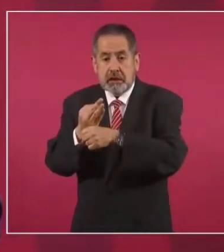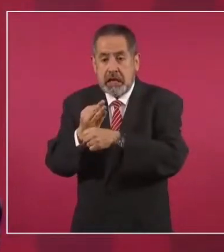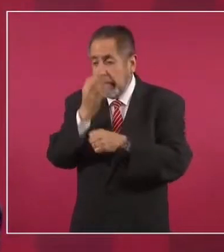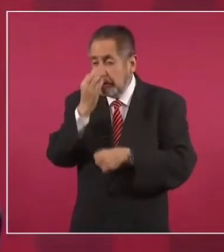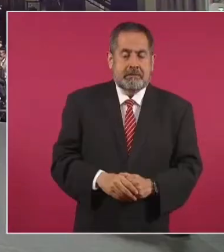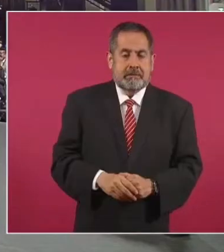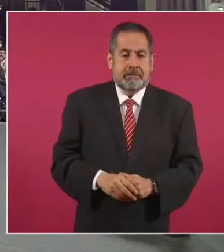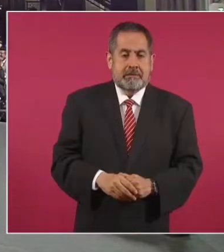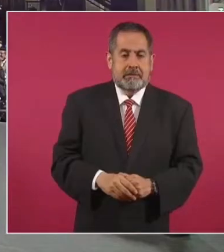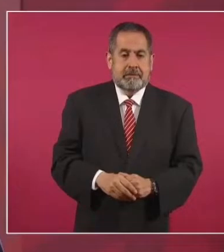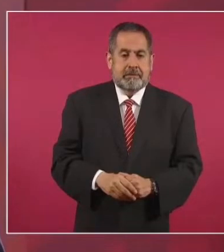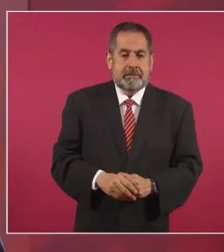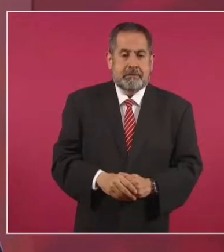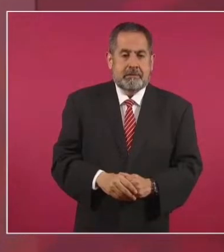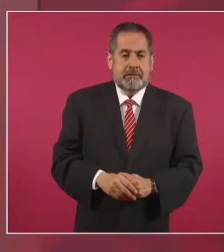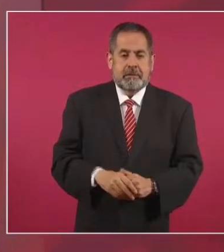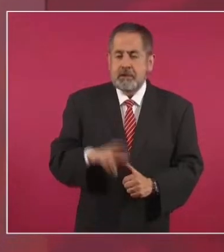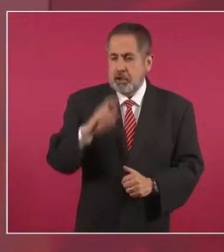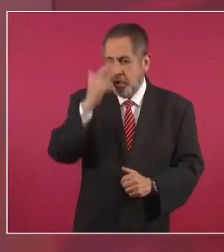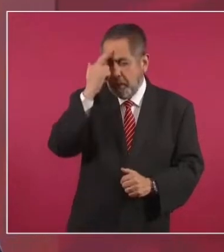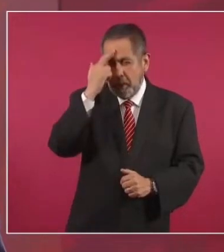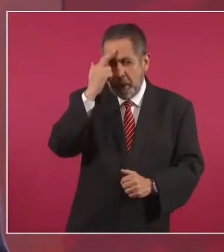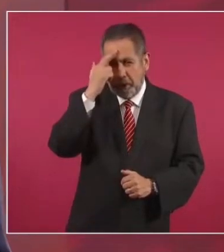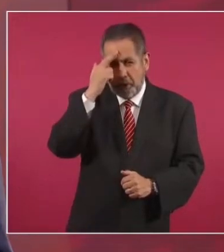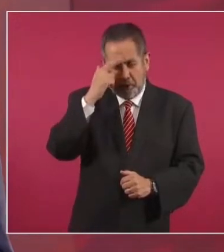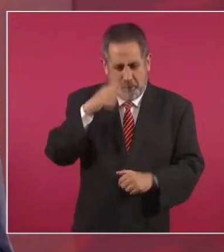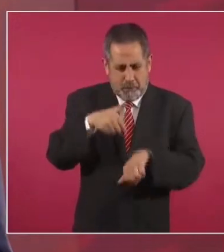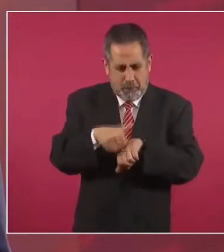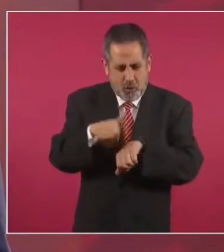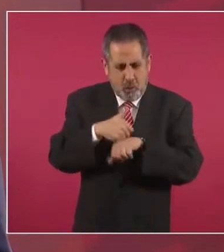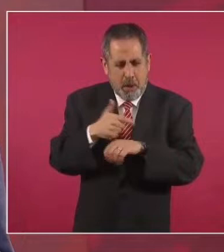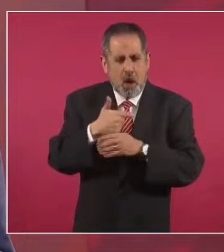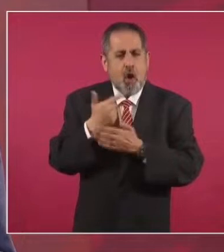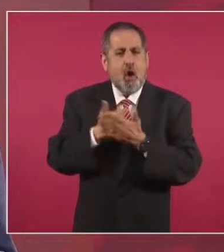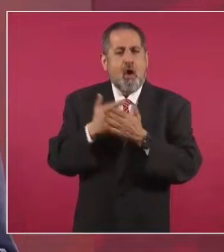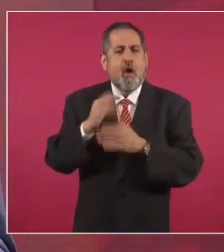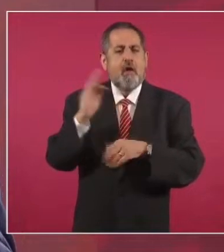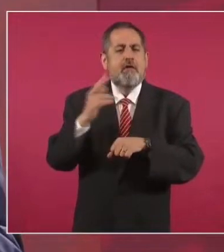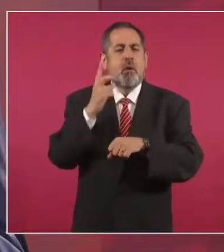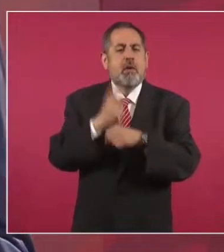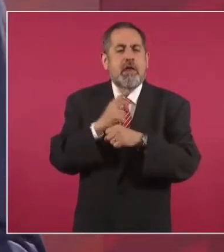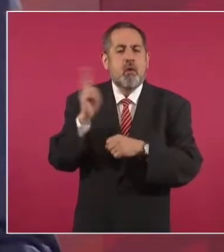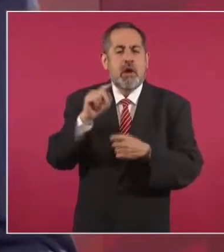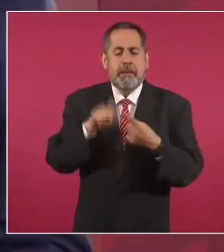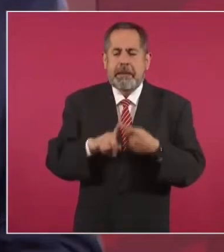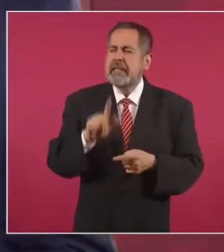1. Entonces me acuerdo de mi cuenta de la Facultad de Ciencias Políticas